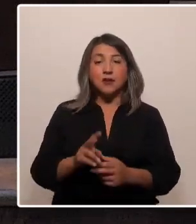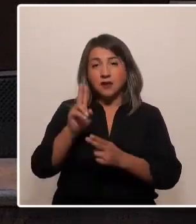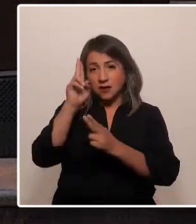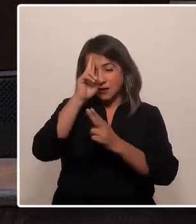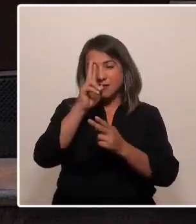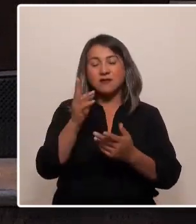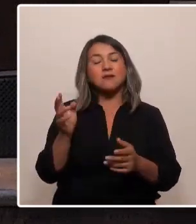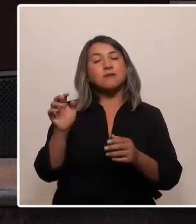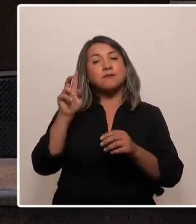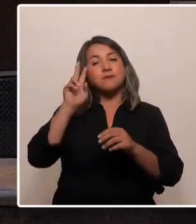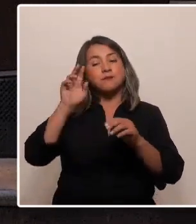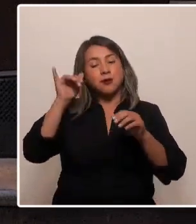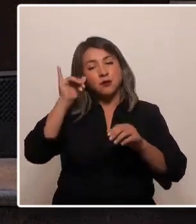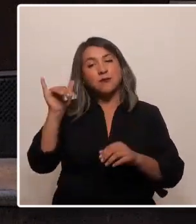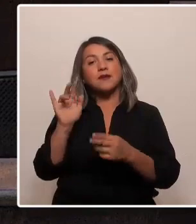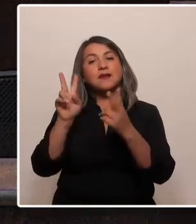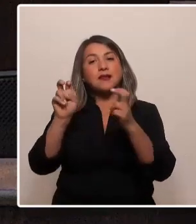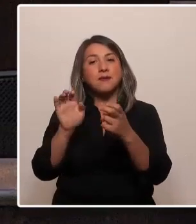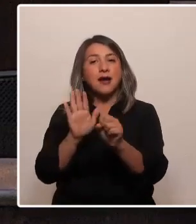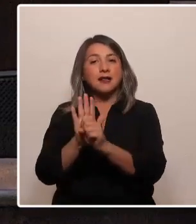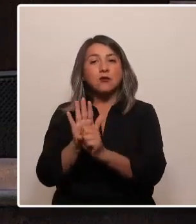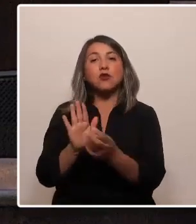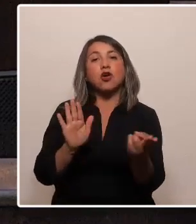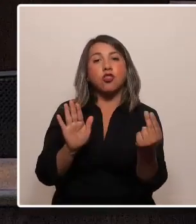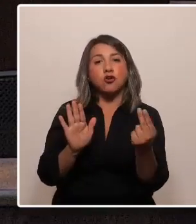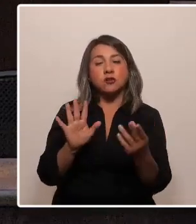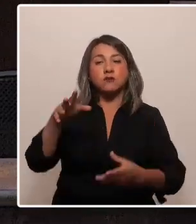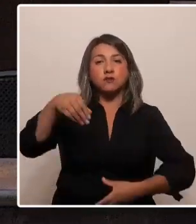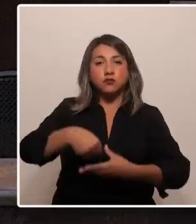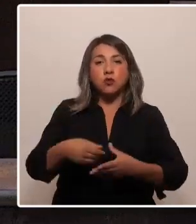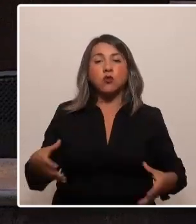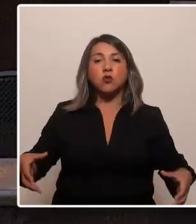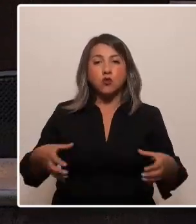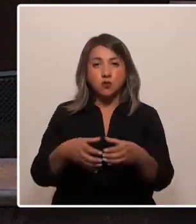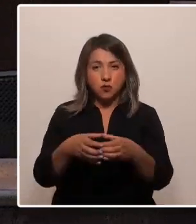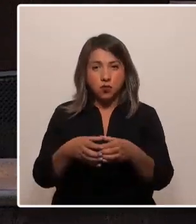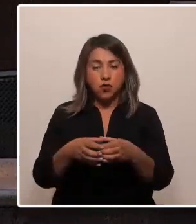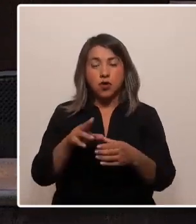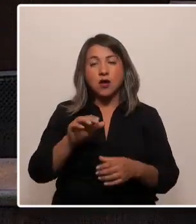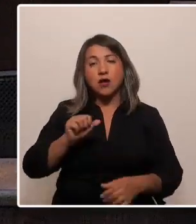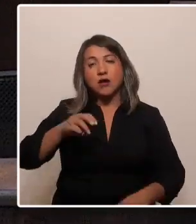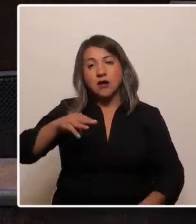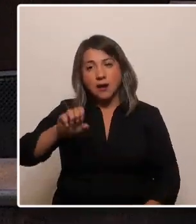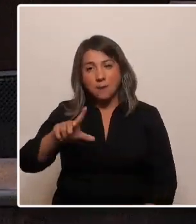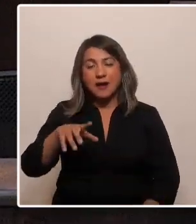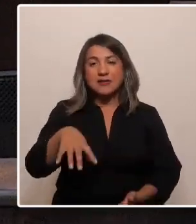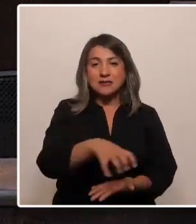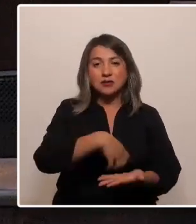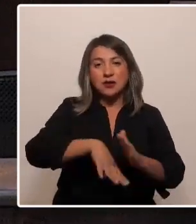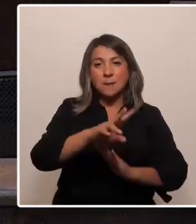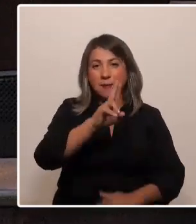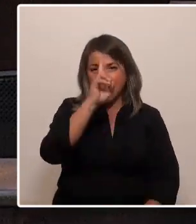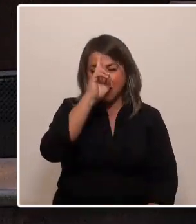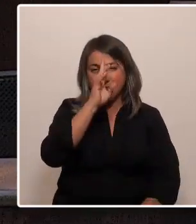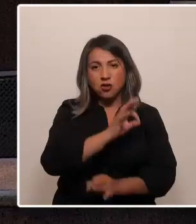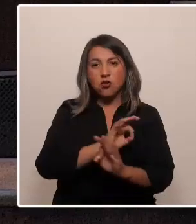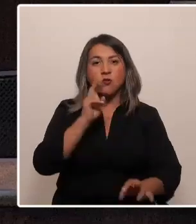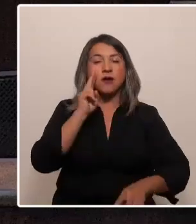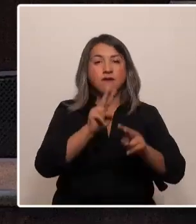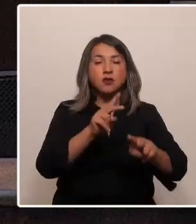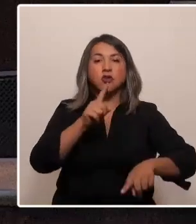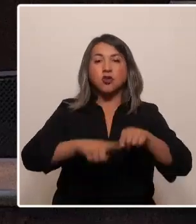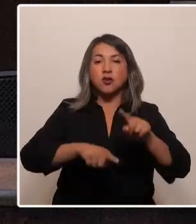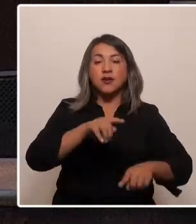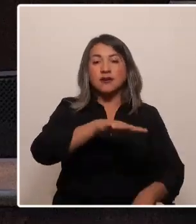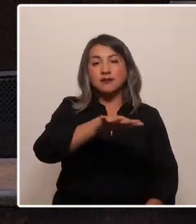Respecto al artículo 12, incorpora la negociación colectiva a nivel ramal, sectorial y, más raro, nunca visto, territorial.